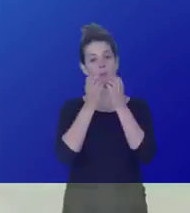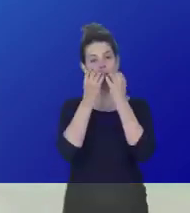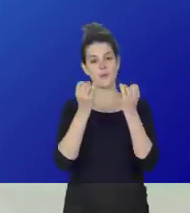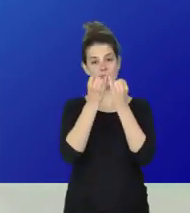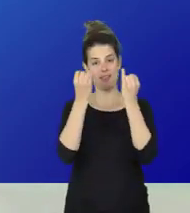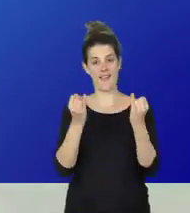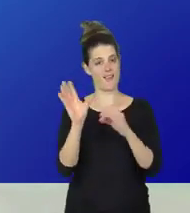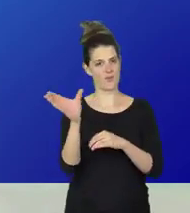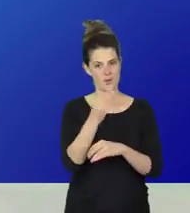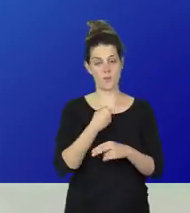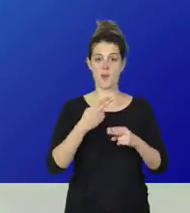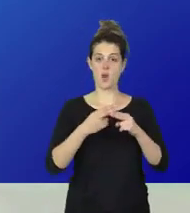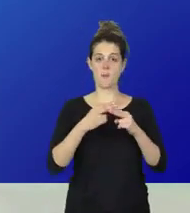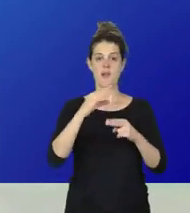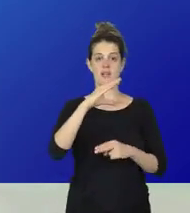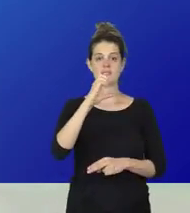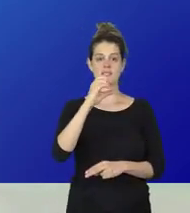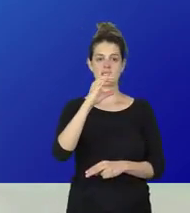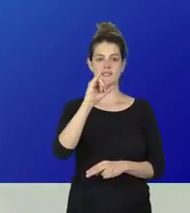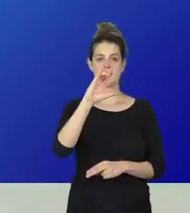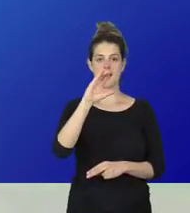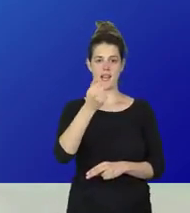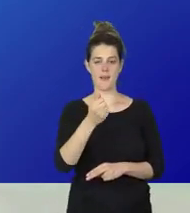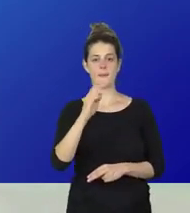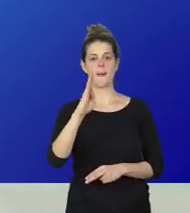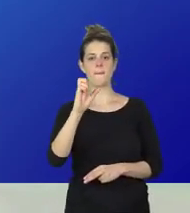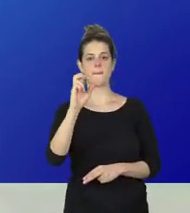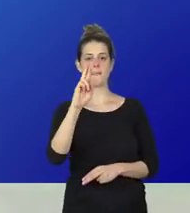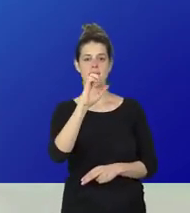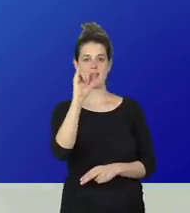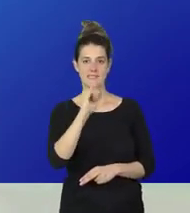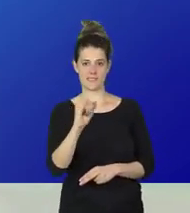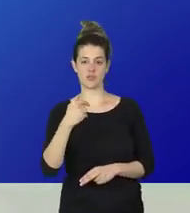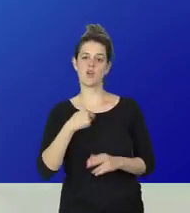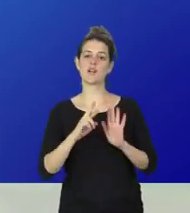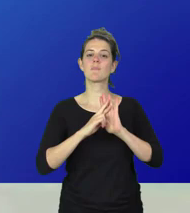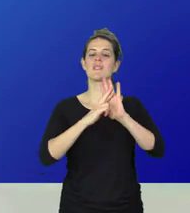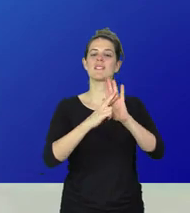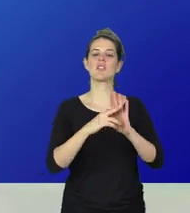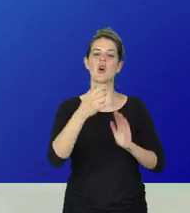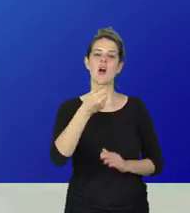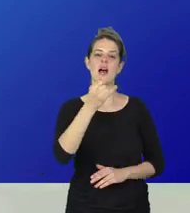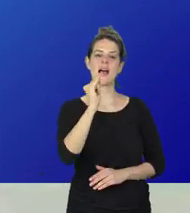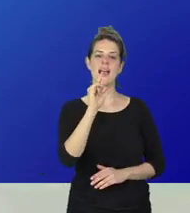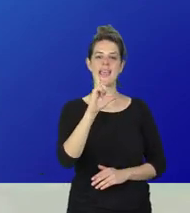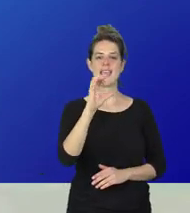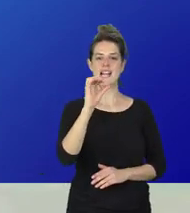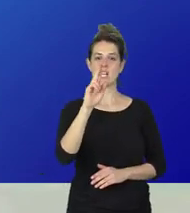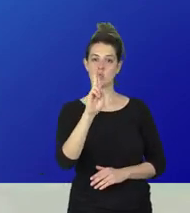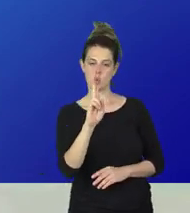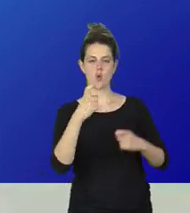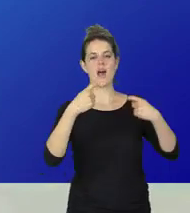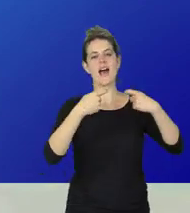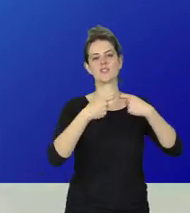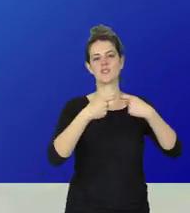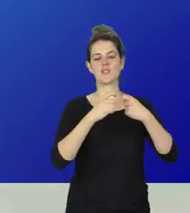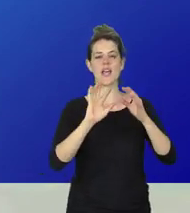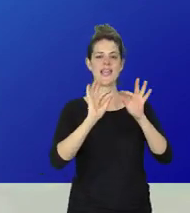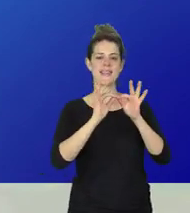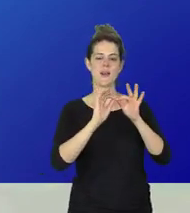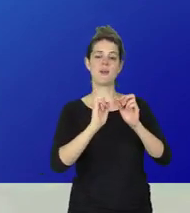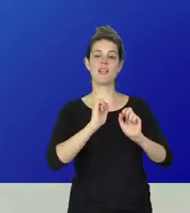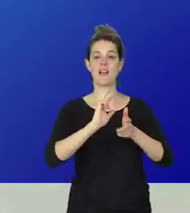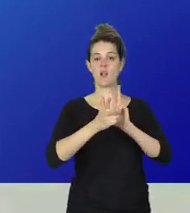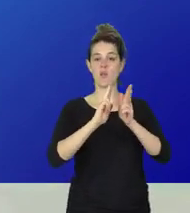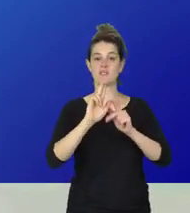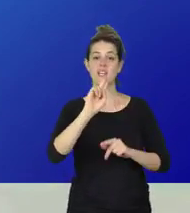Bueno, buenos días a todos. Mi nombre es Cecilia Pérez. Vengo representando a la ILSU, la Asociación de